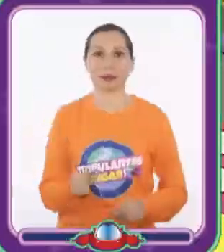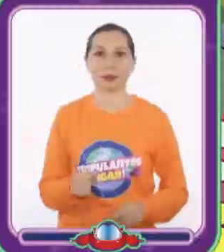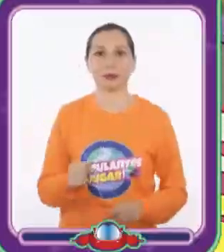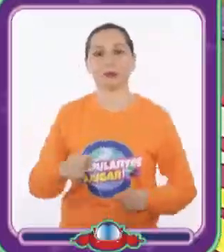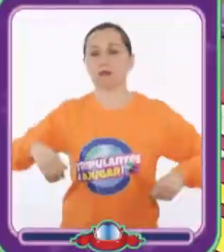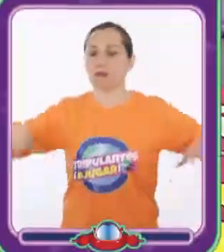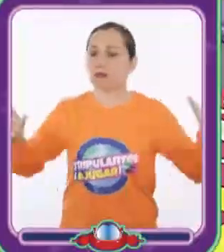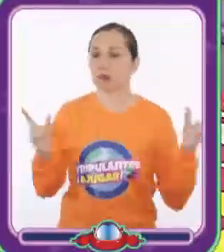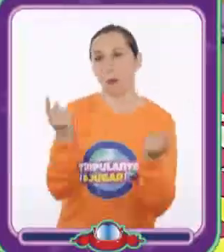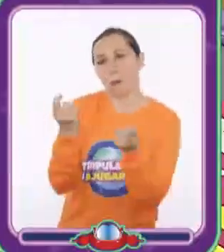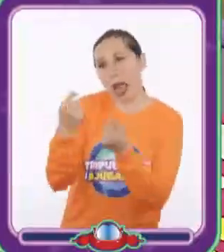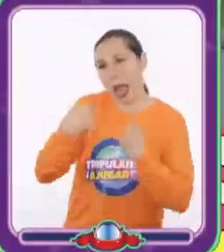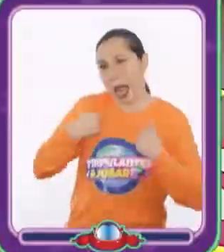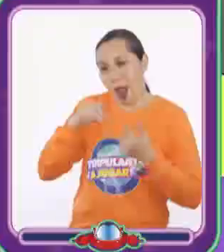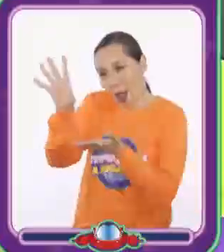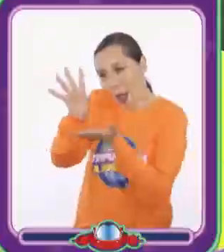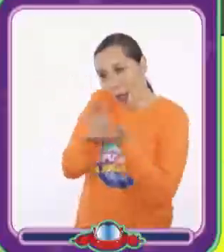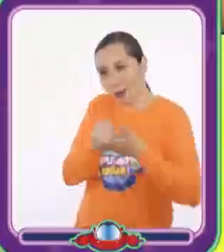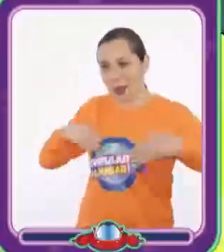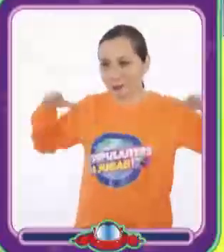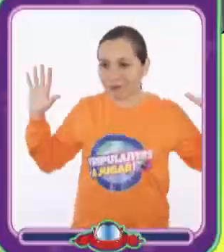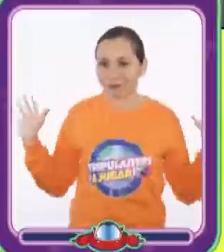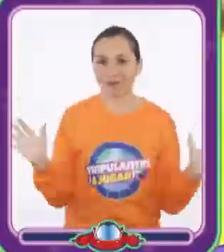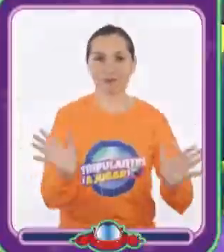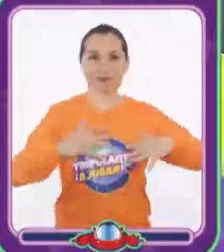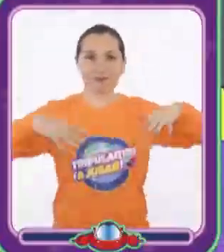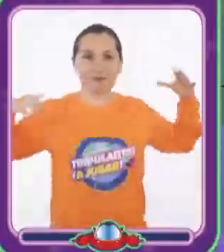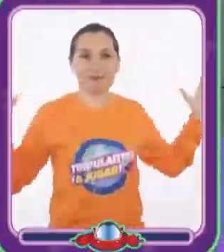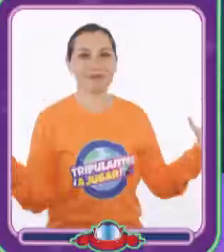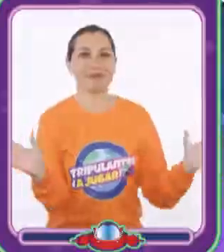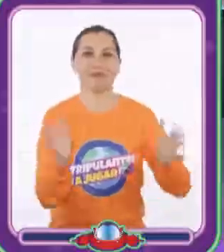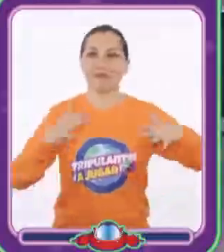Y estamos haciendo como mariposas.